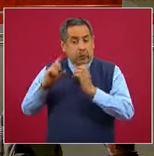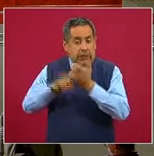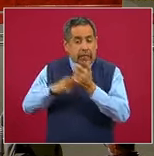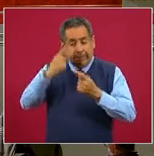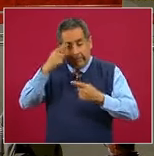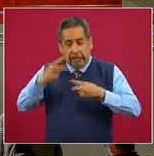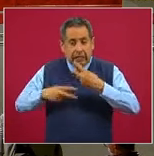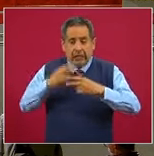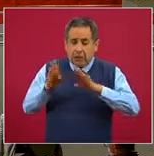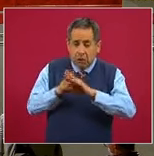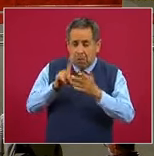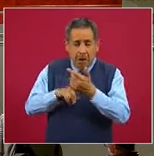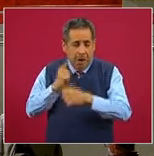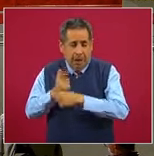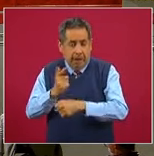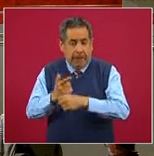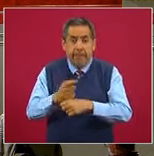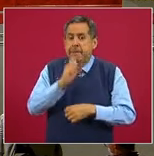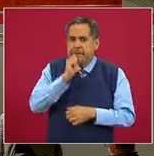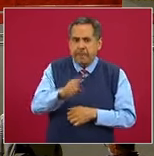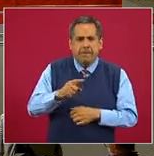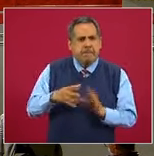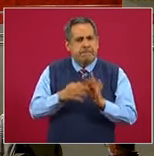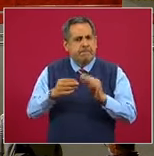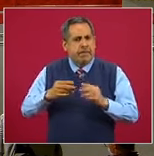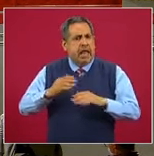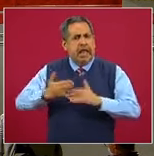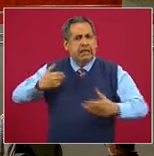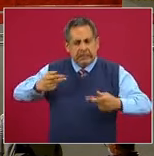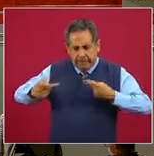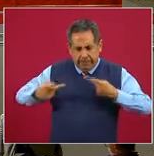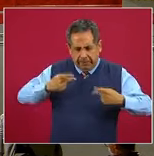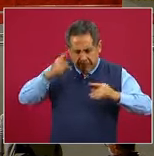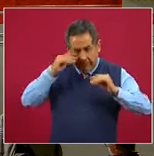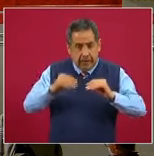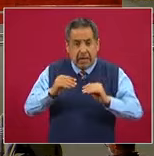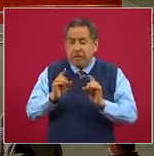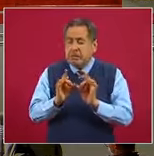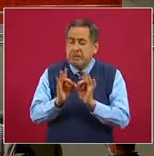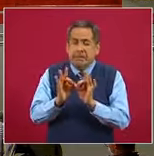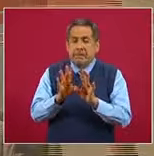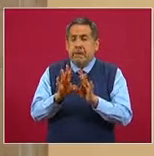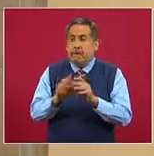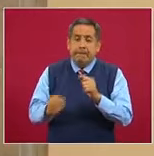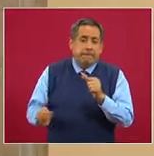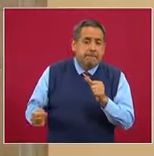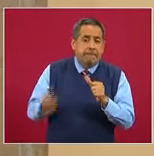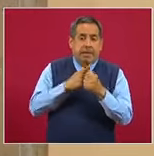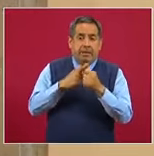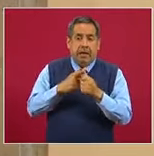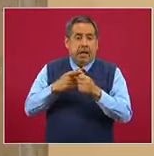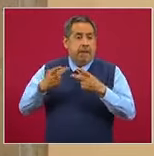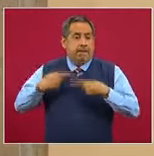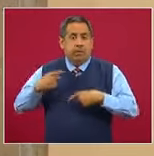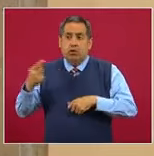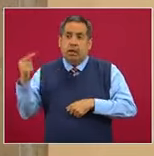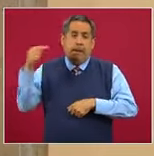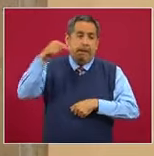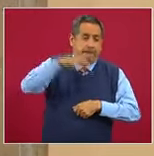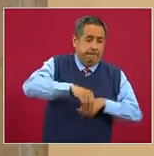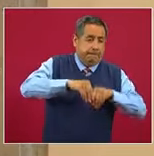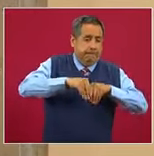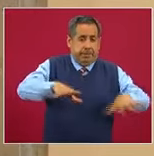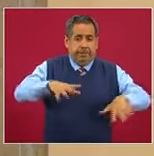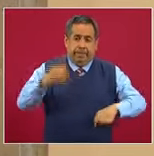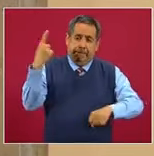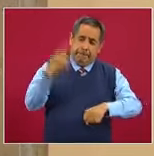estos métodos de diagnóstico, también nos empezamos a preparar para que en cuanto llegara la primera cepa y se introdujera la primera cepa a